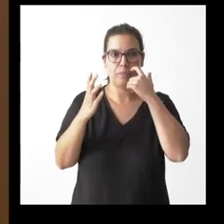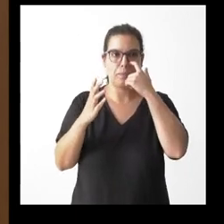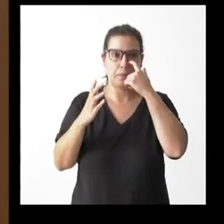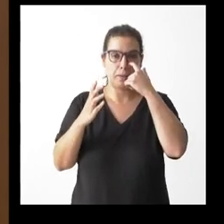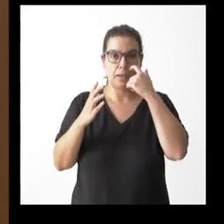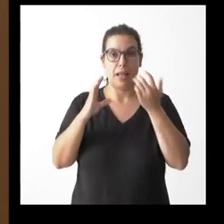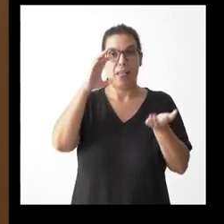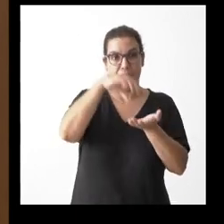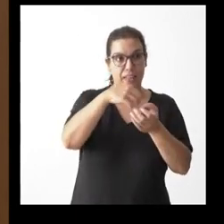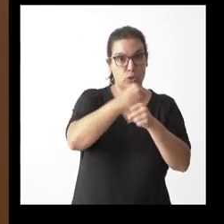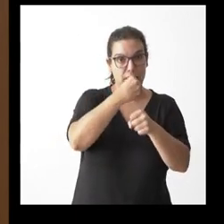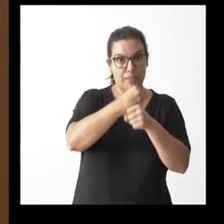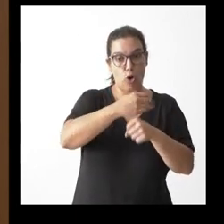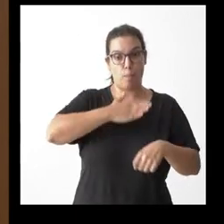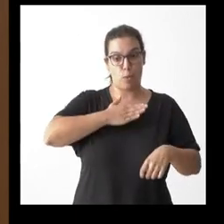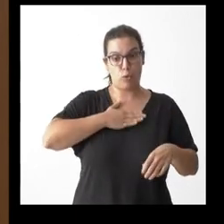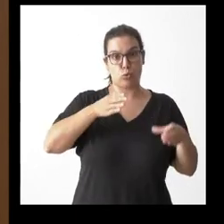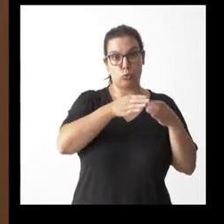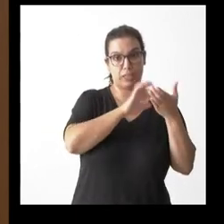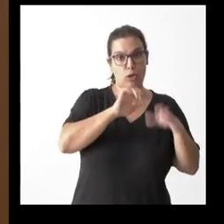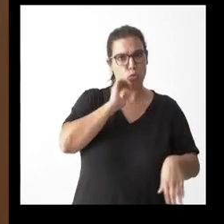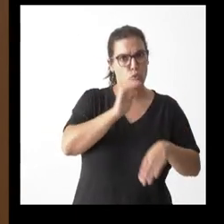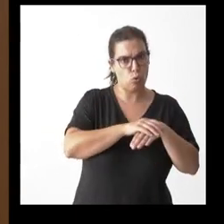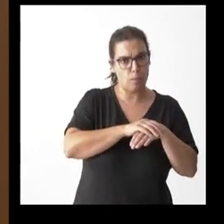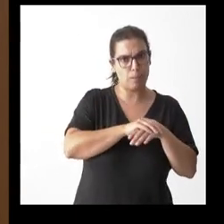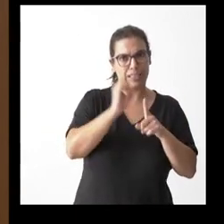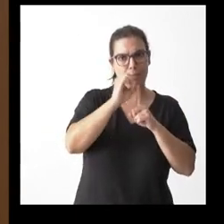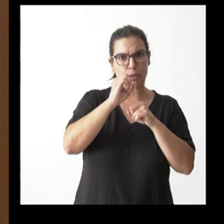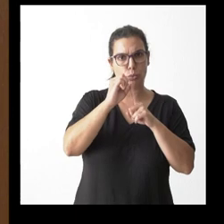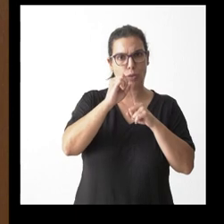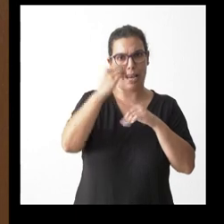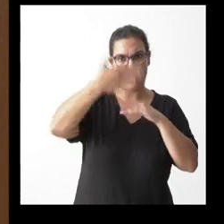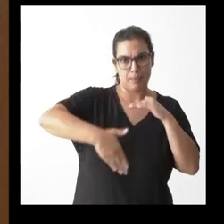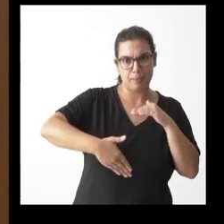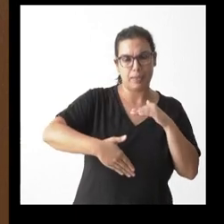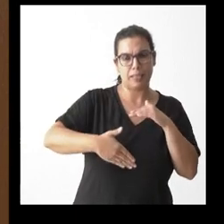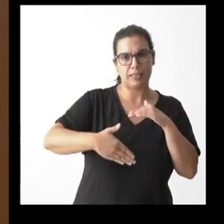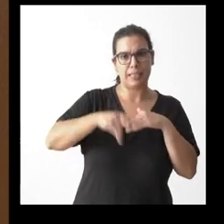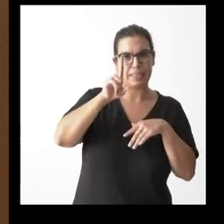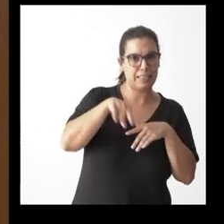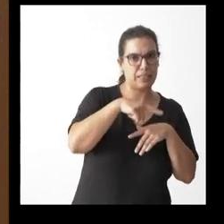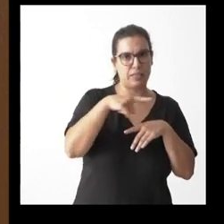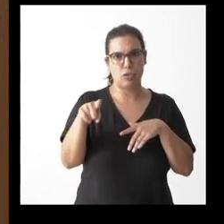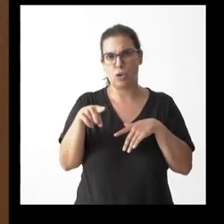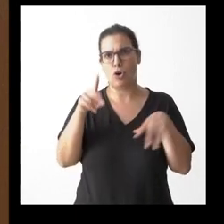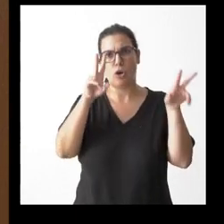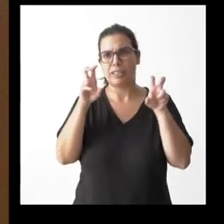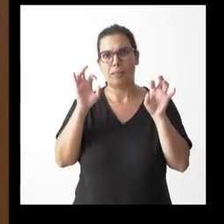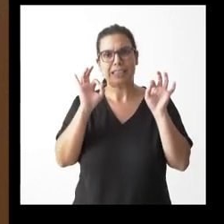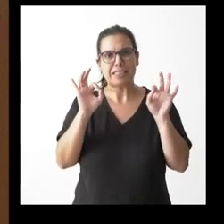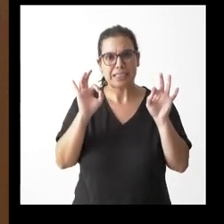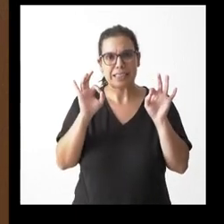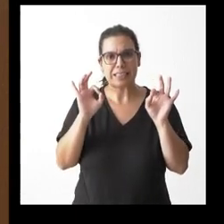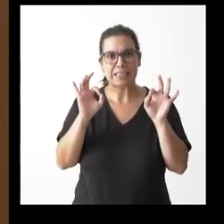en los centros de trabajo de la Junta de Castilla y León con esa temperatura marcada, con cuestiones muy concretas que hay de